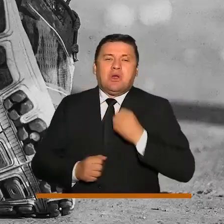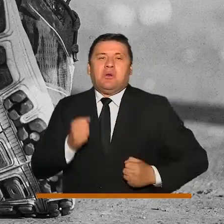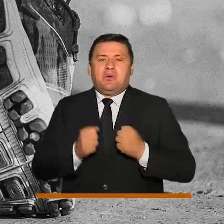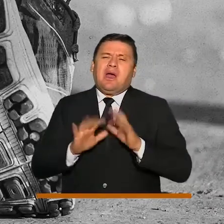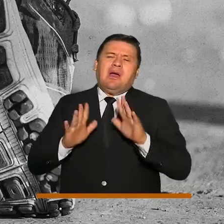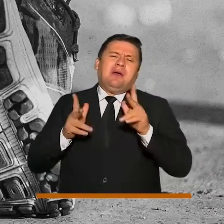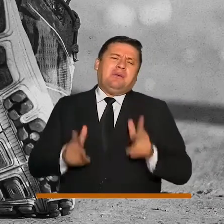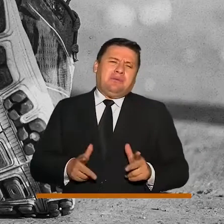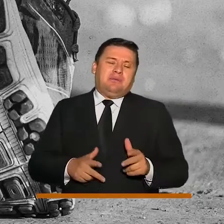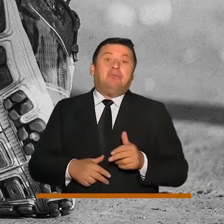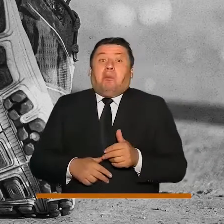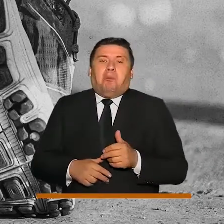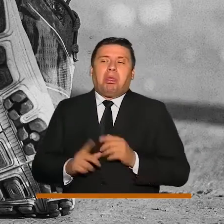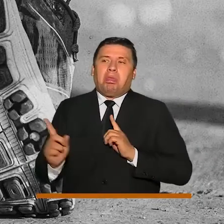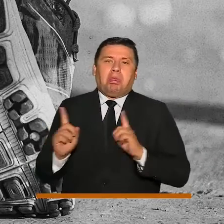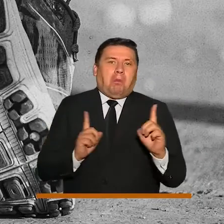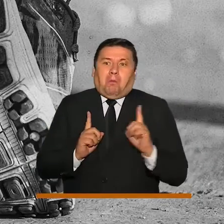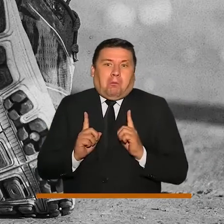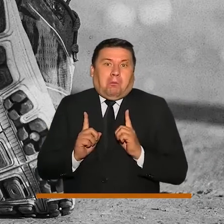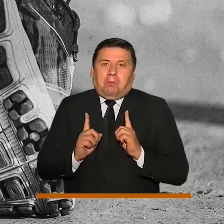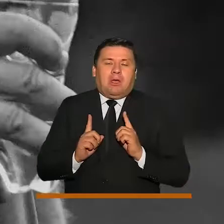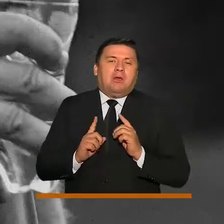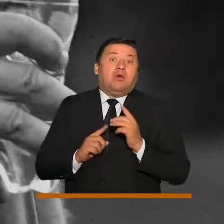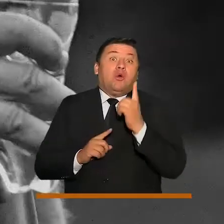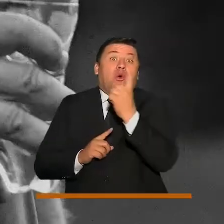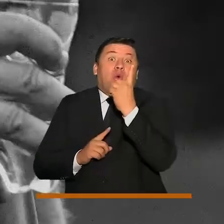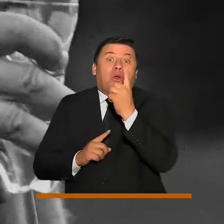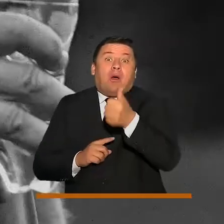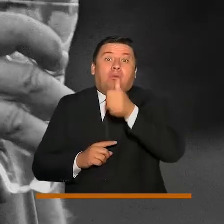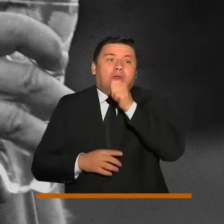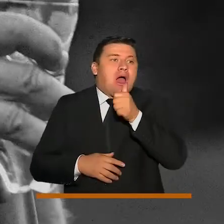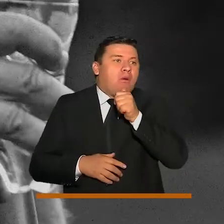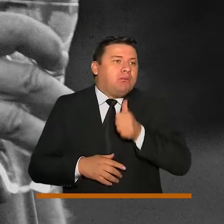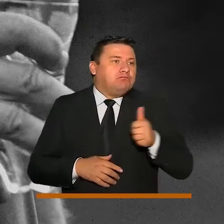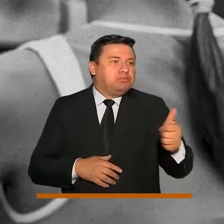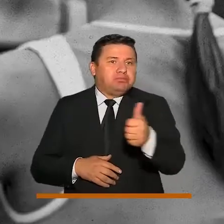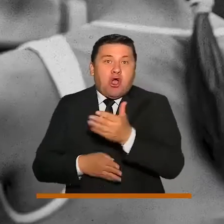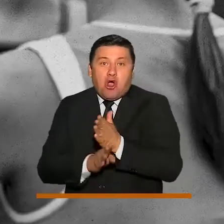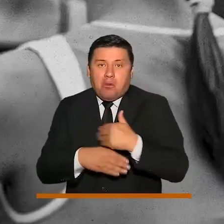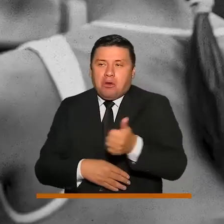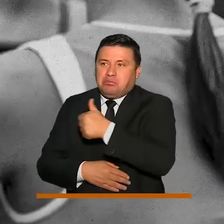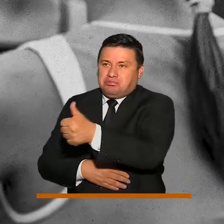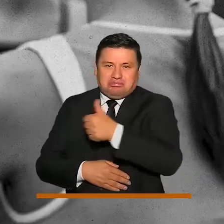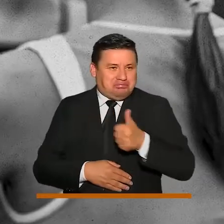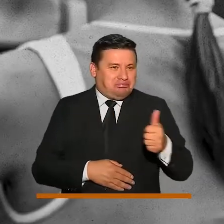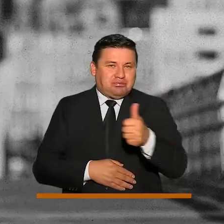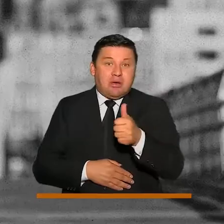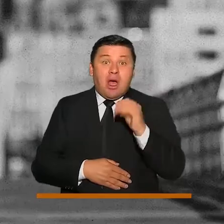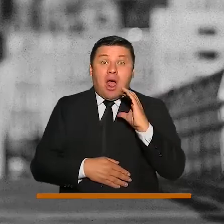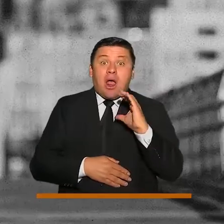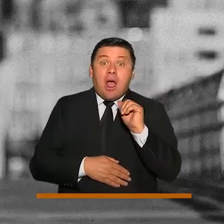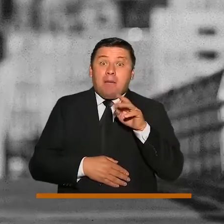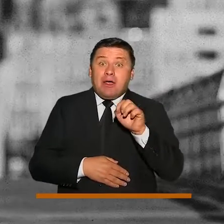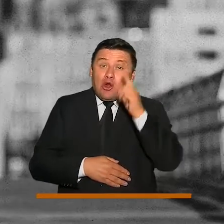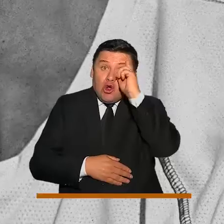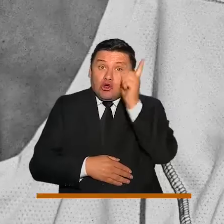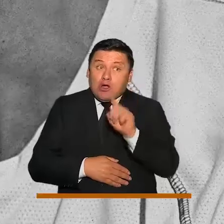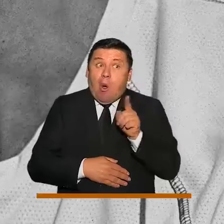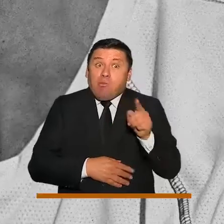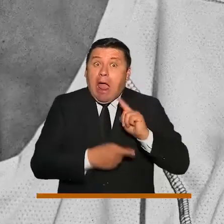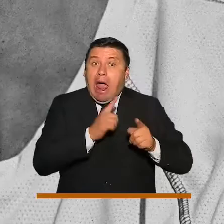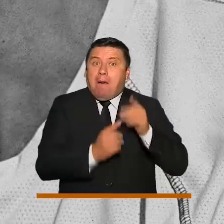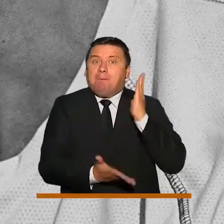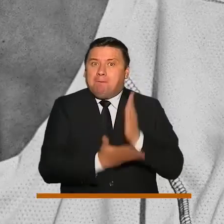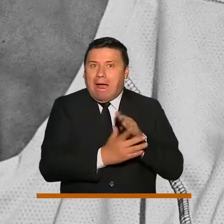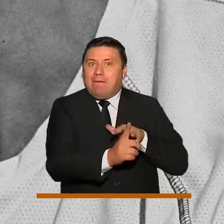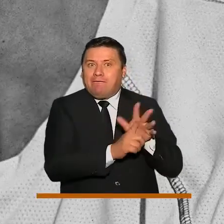una pausa para descansar y no toman la distancia necesaria. Llevan solo una botella de agua. La comparten entre todos. Camilo no lo sabe, pero